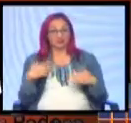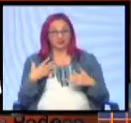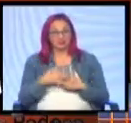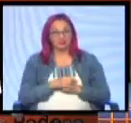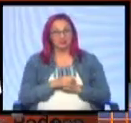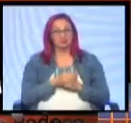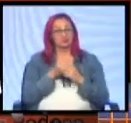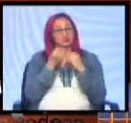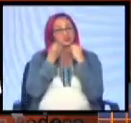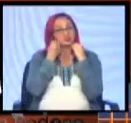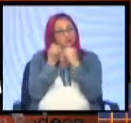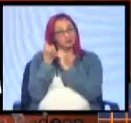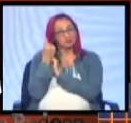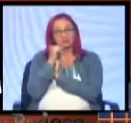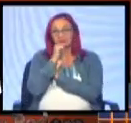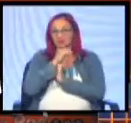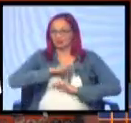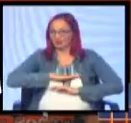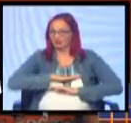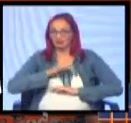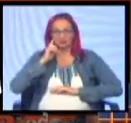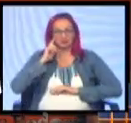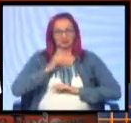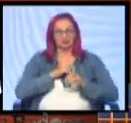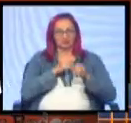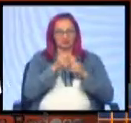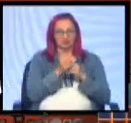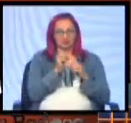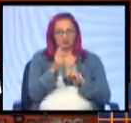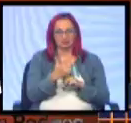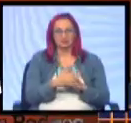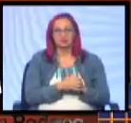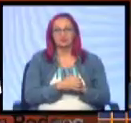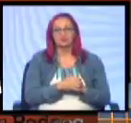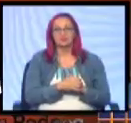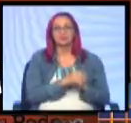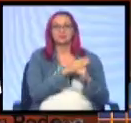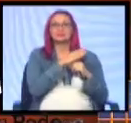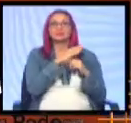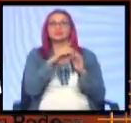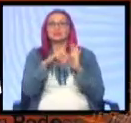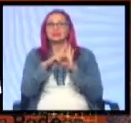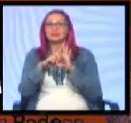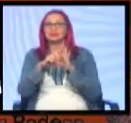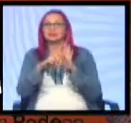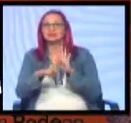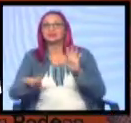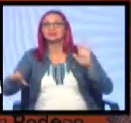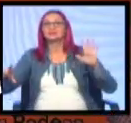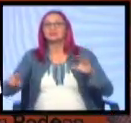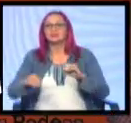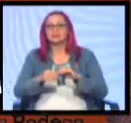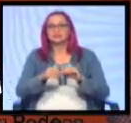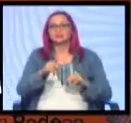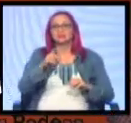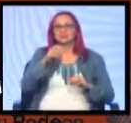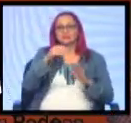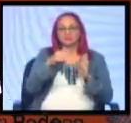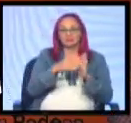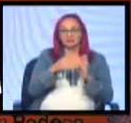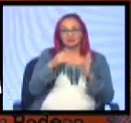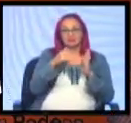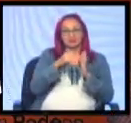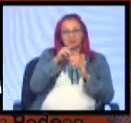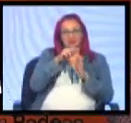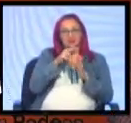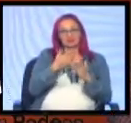Es mucha plata, pero no suficiente para las organizaciones sociales. La lotería ilegal se calcula que genera más de 100 mil